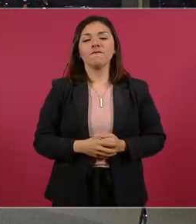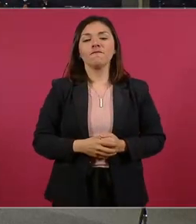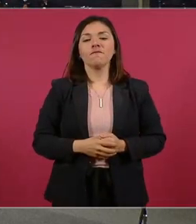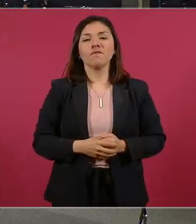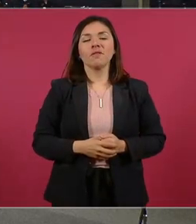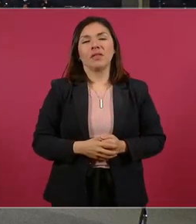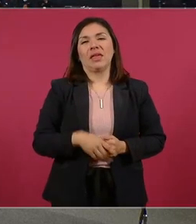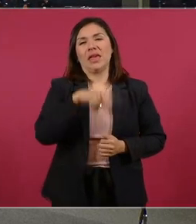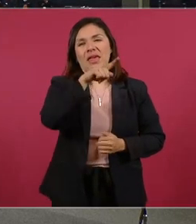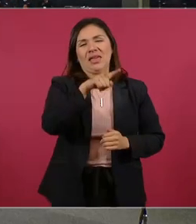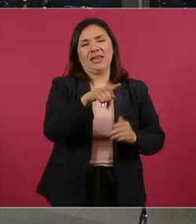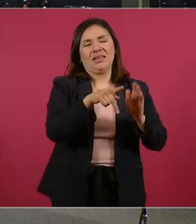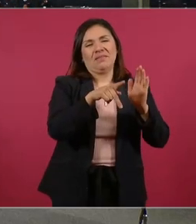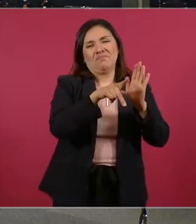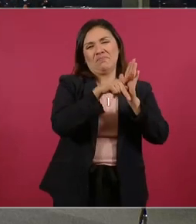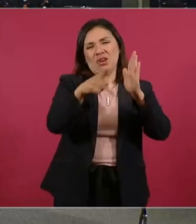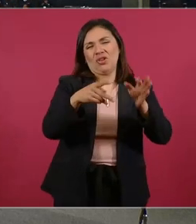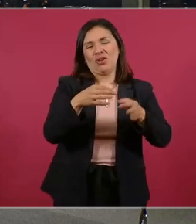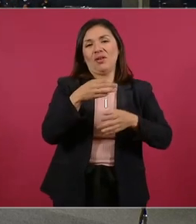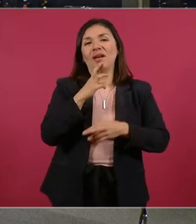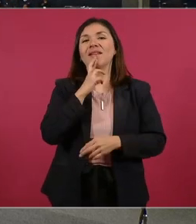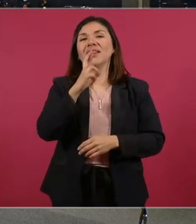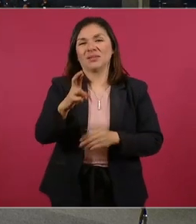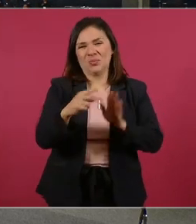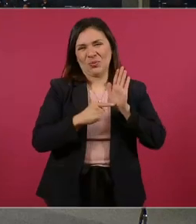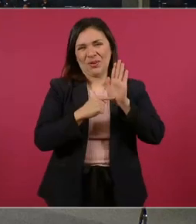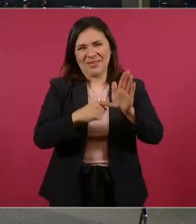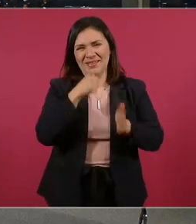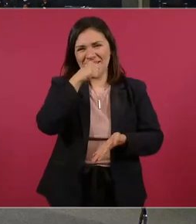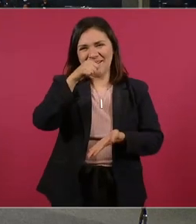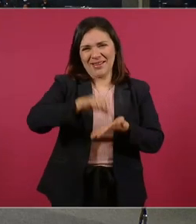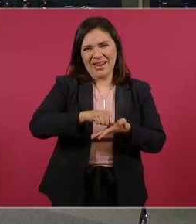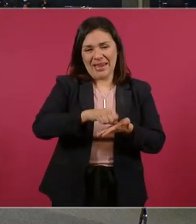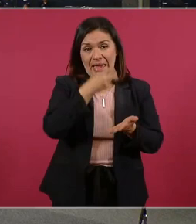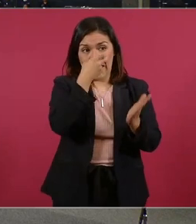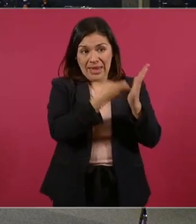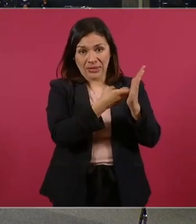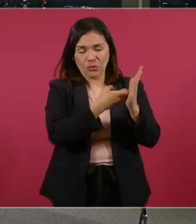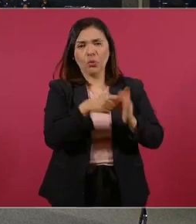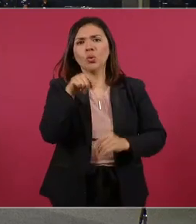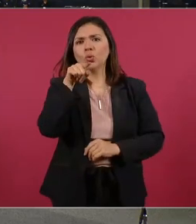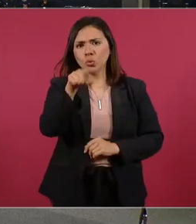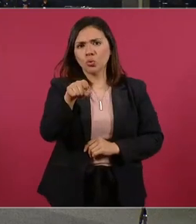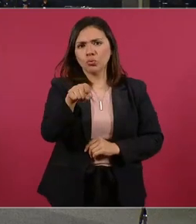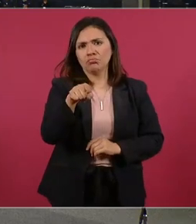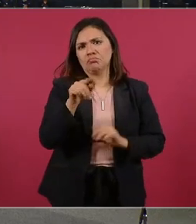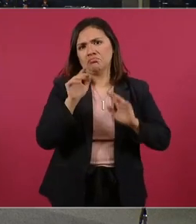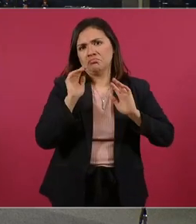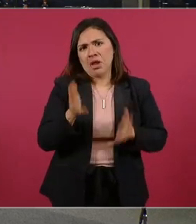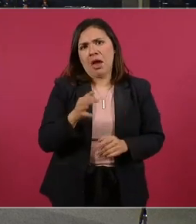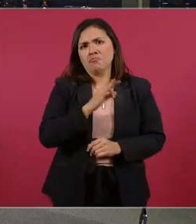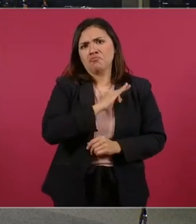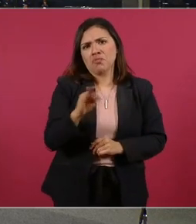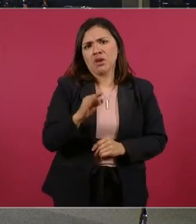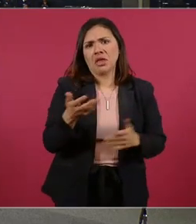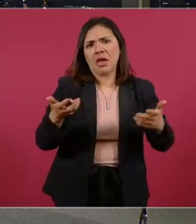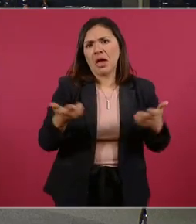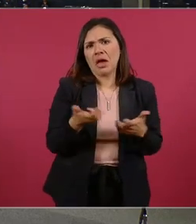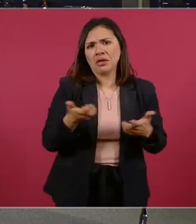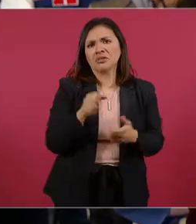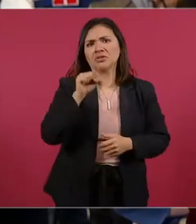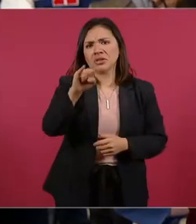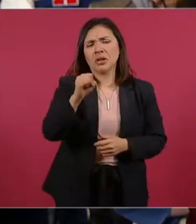este medio que le da, con ello, ¿usted tendría los elementos para hacer entonces ya